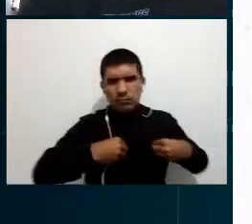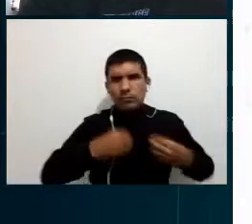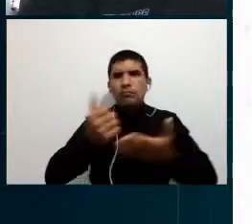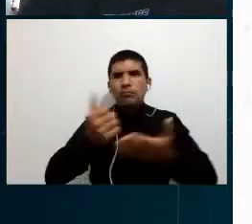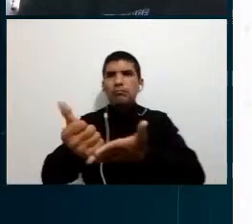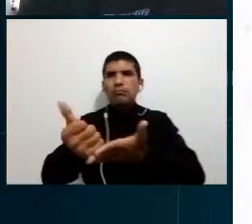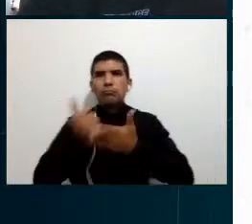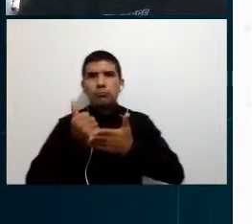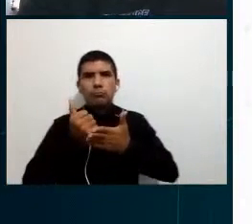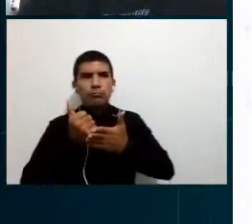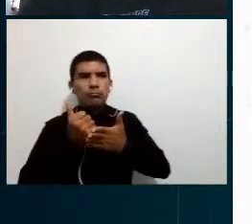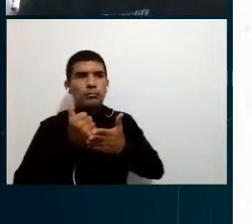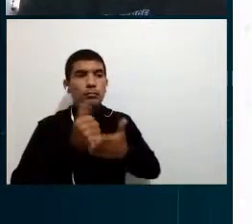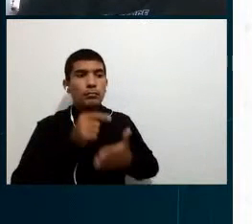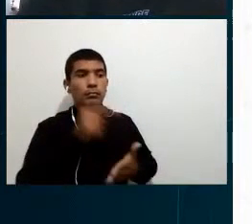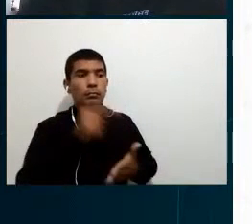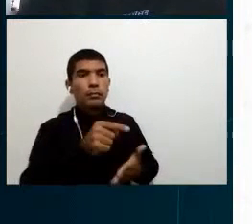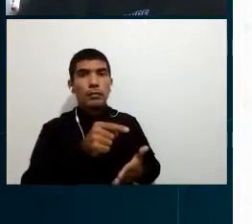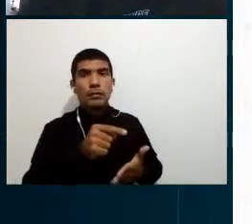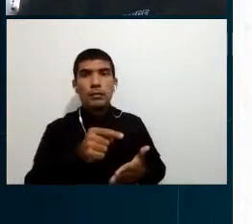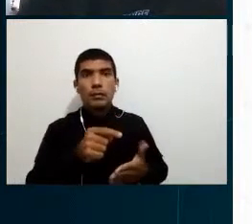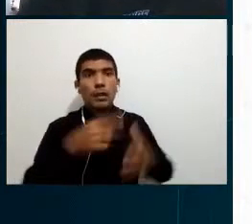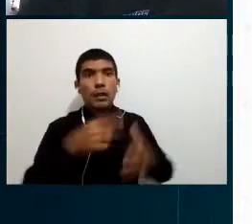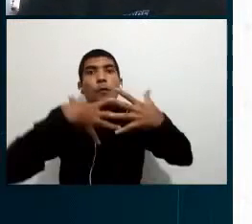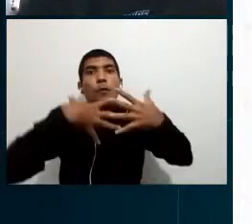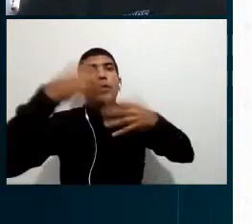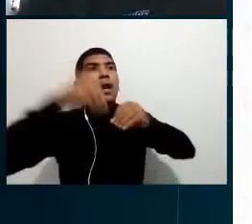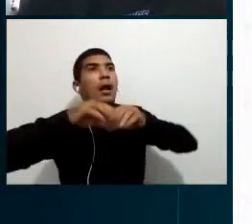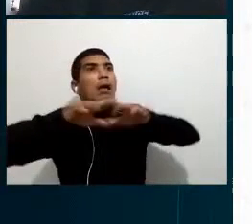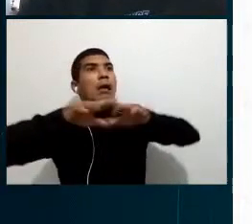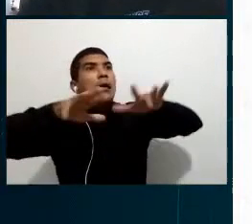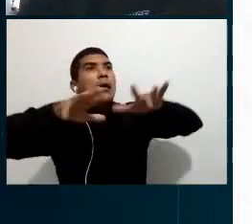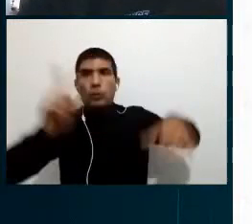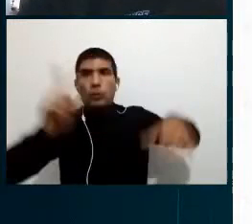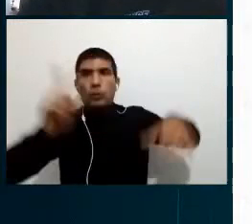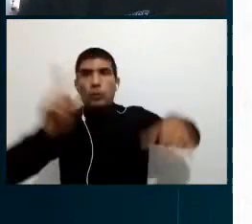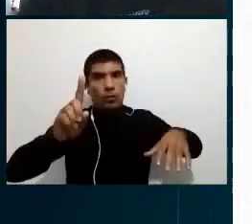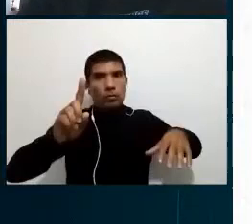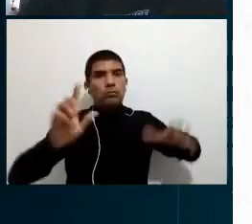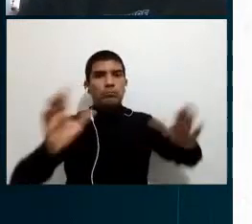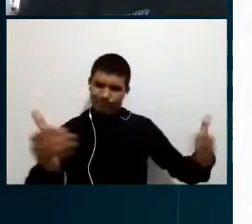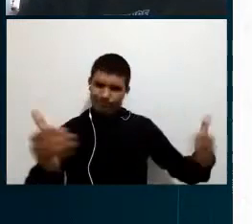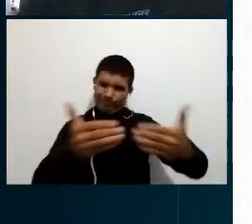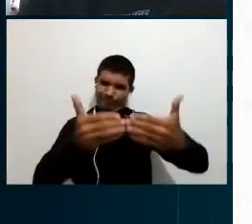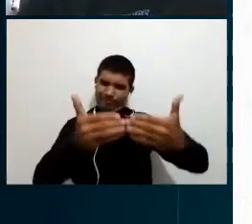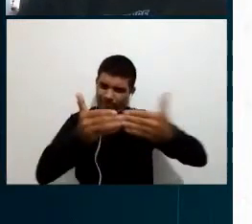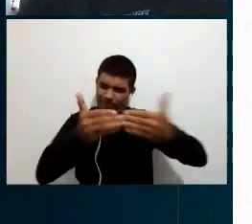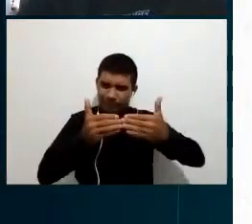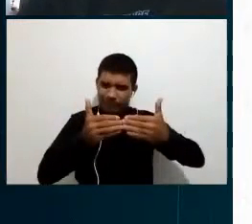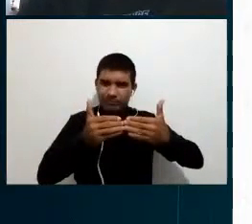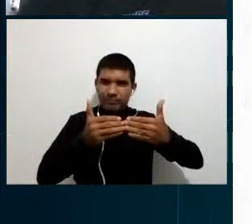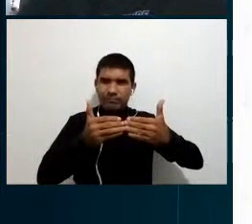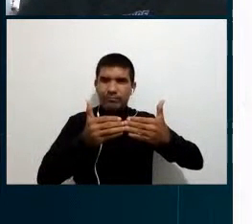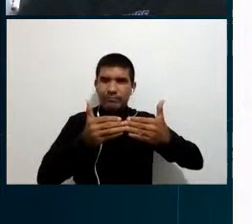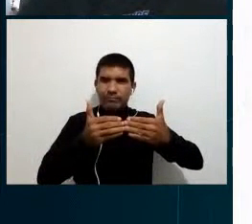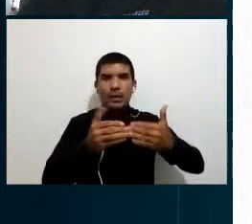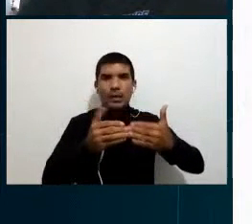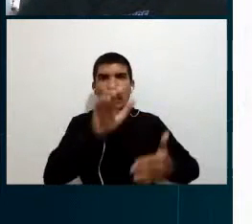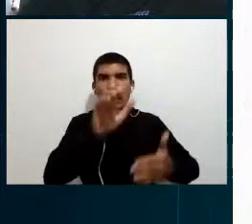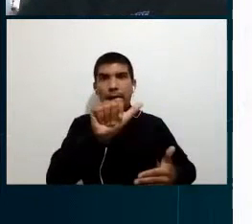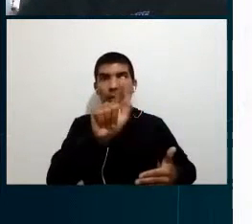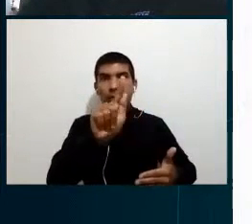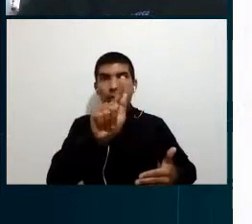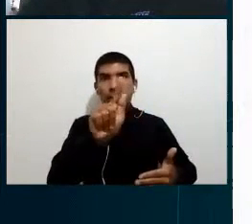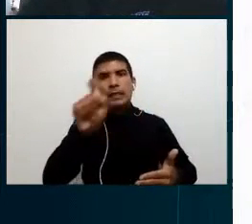tener 7.5 kilogramos de SF6 de fuga aproximada en los 30 años de